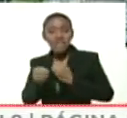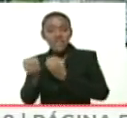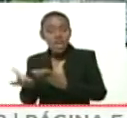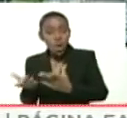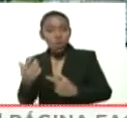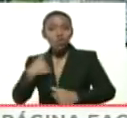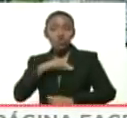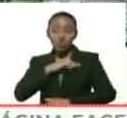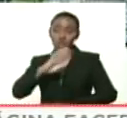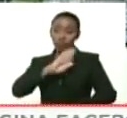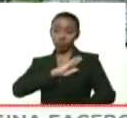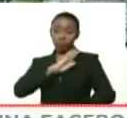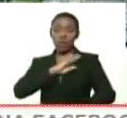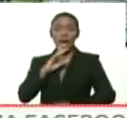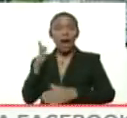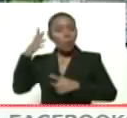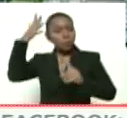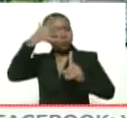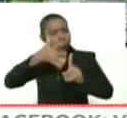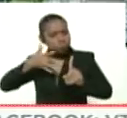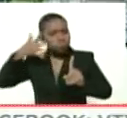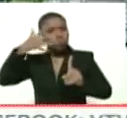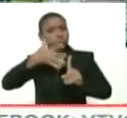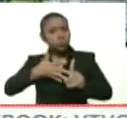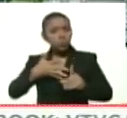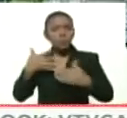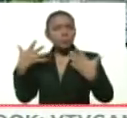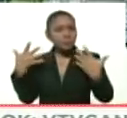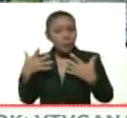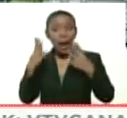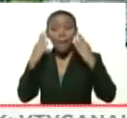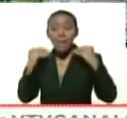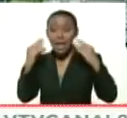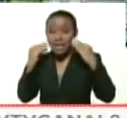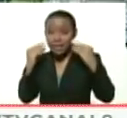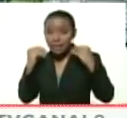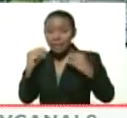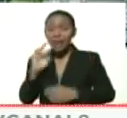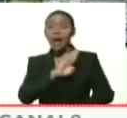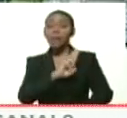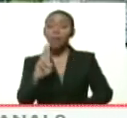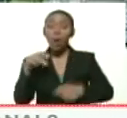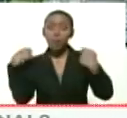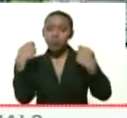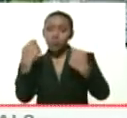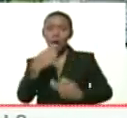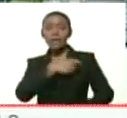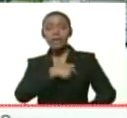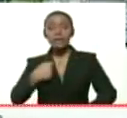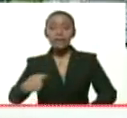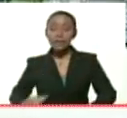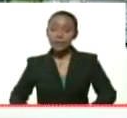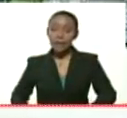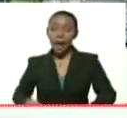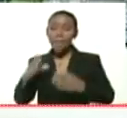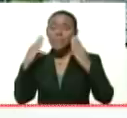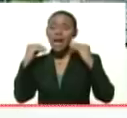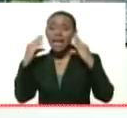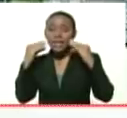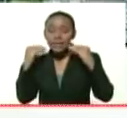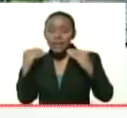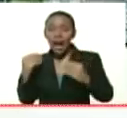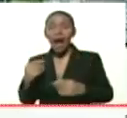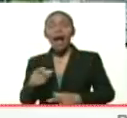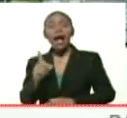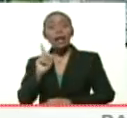tenido asesoría de expertos de la República Popular China, de expertos de nuestra hermana